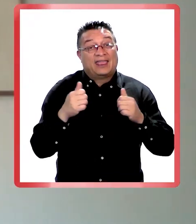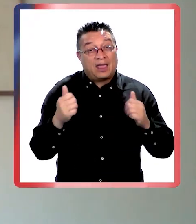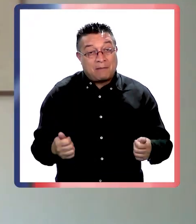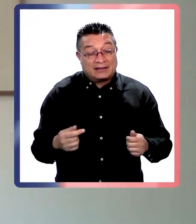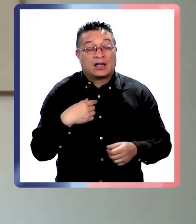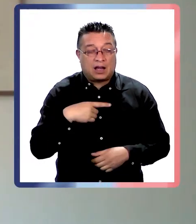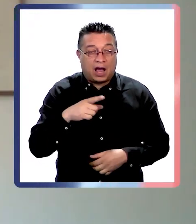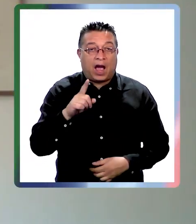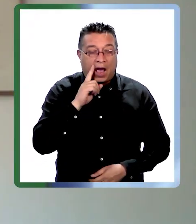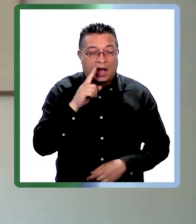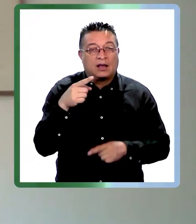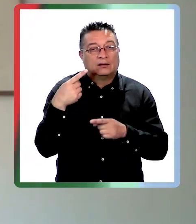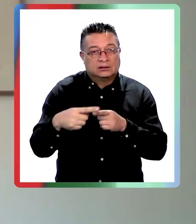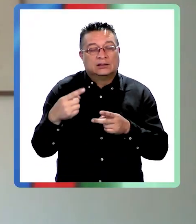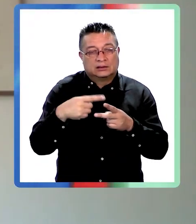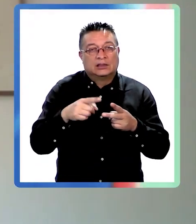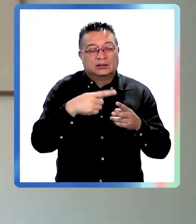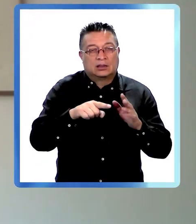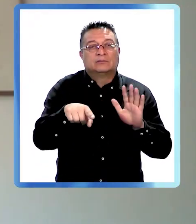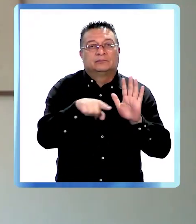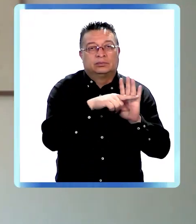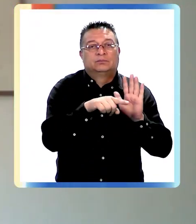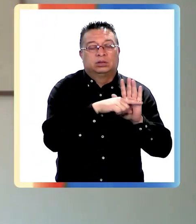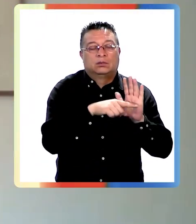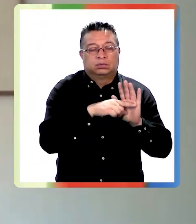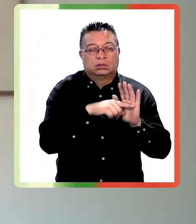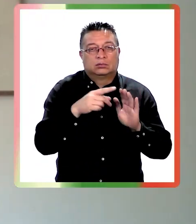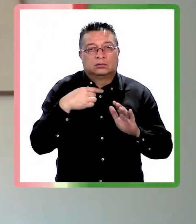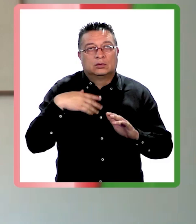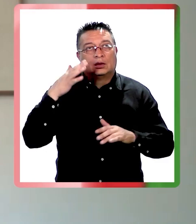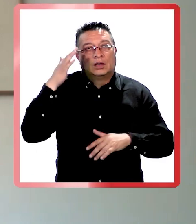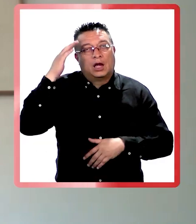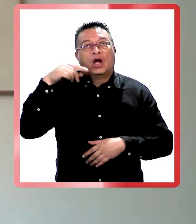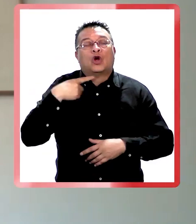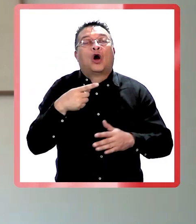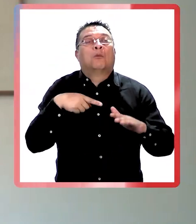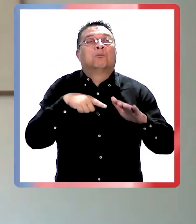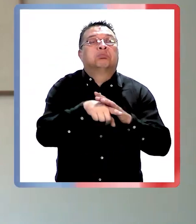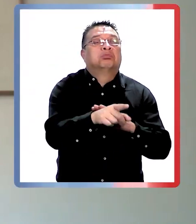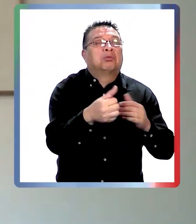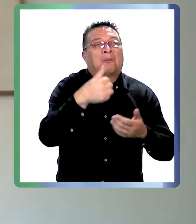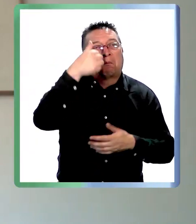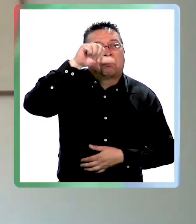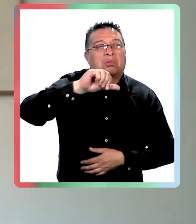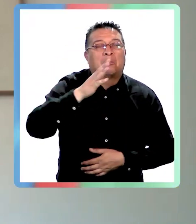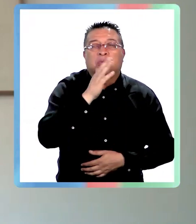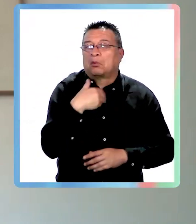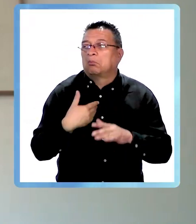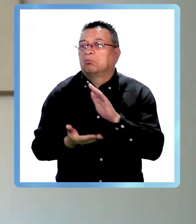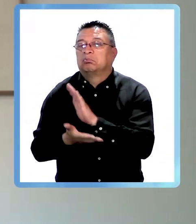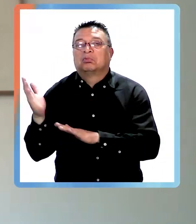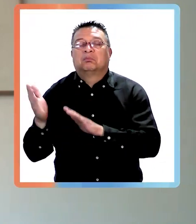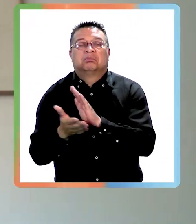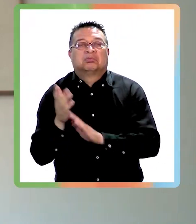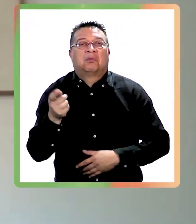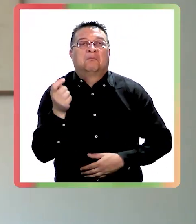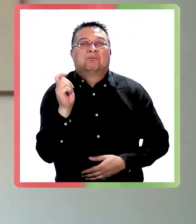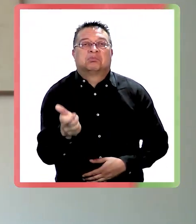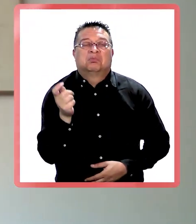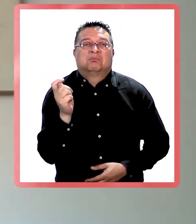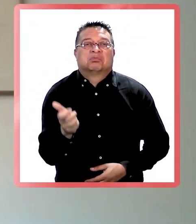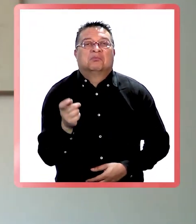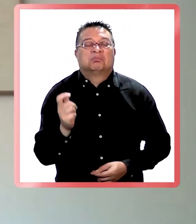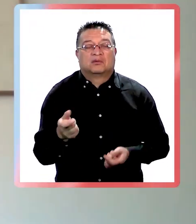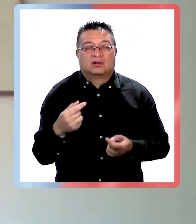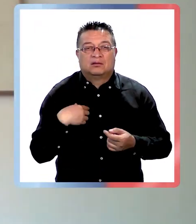además varios déficits, ¿no es cierto? Esta idea de la puerta giratoria, de que las penas no se cumplen, de que las penas no